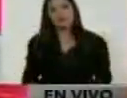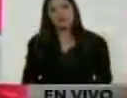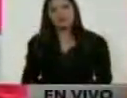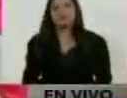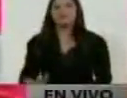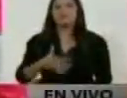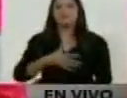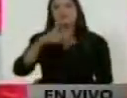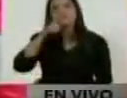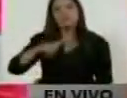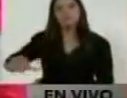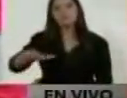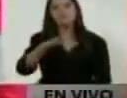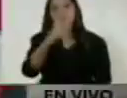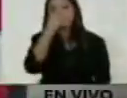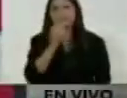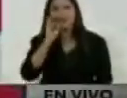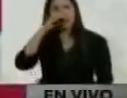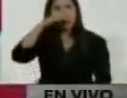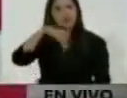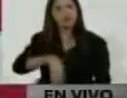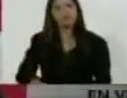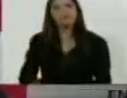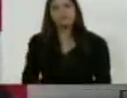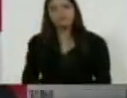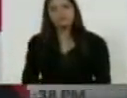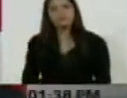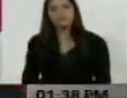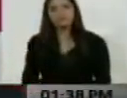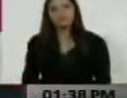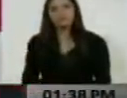somos el pueblo de Ezequiel Zamora.